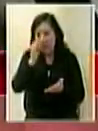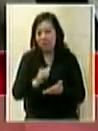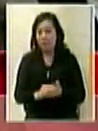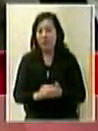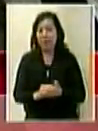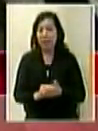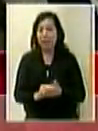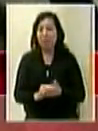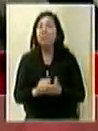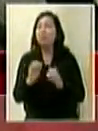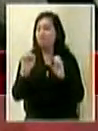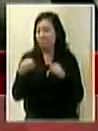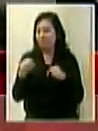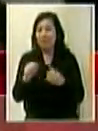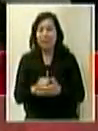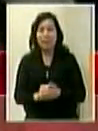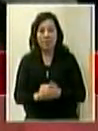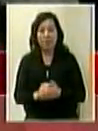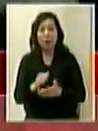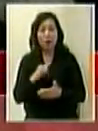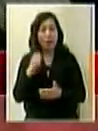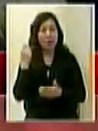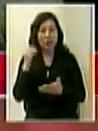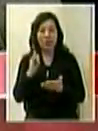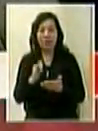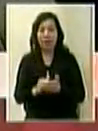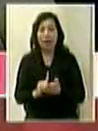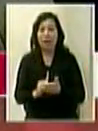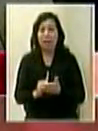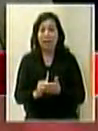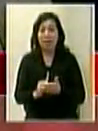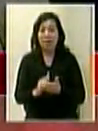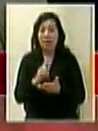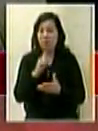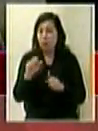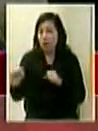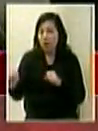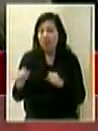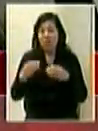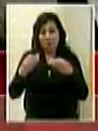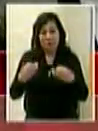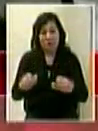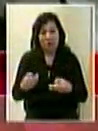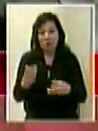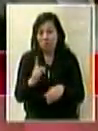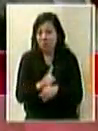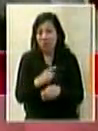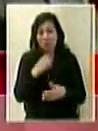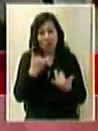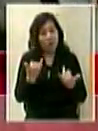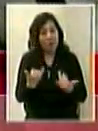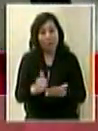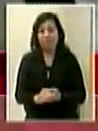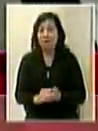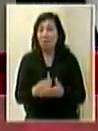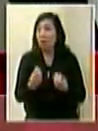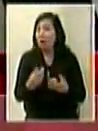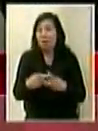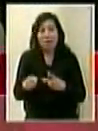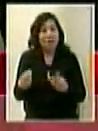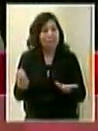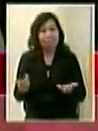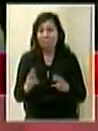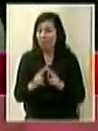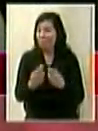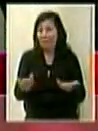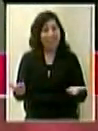mediciones respectivas, ¿no? Así es, así es. Yo tengo entendido inclusive que si hubiera sido un terremoto de verdad habrían dos ministros muertos el día de hoy, porque no salieron de la